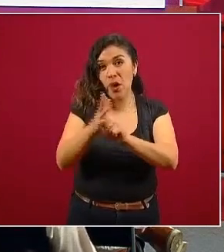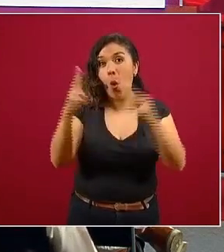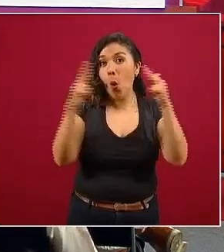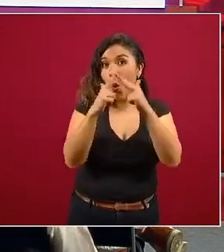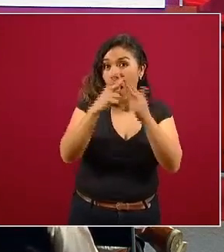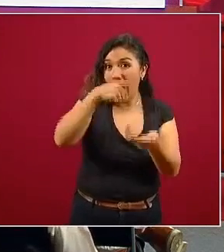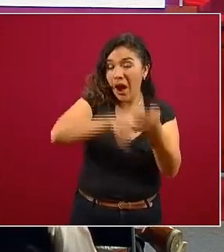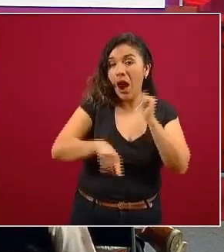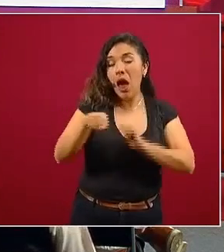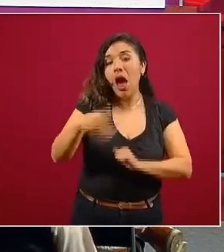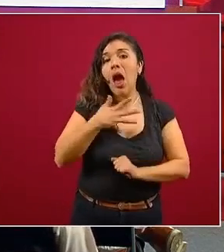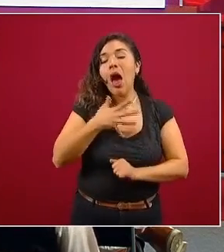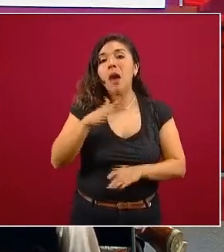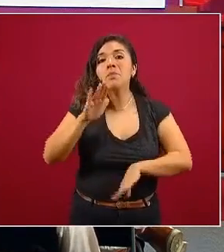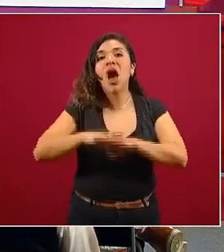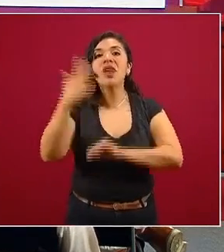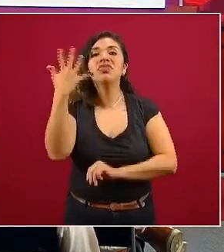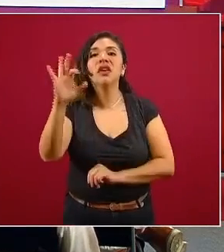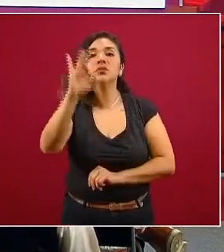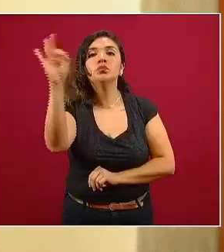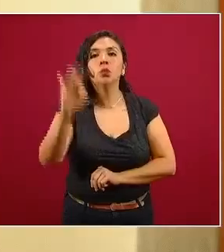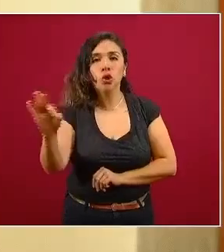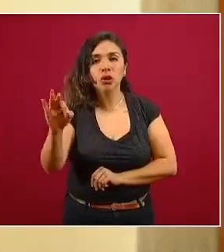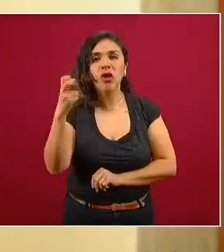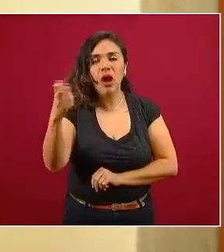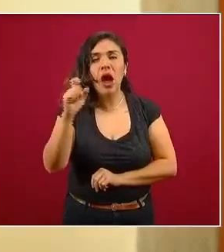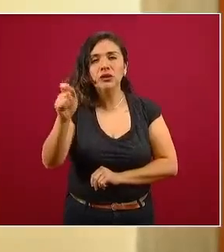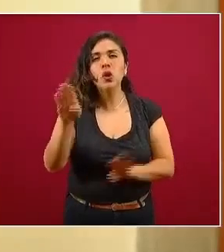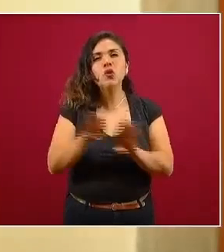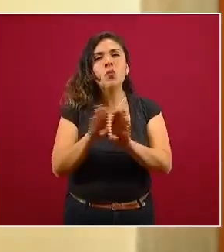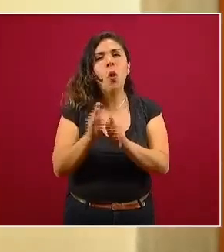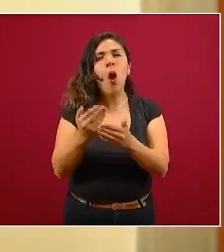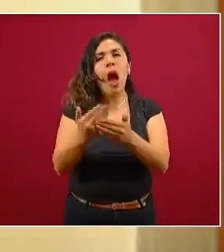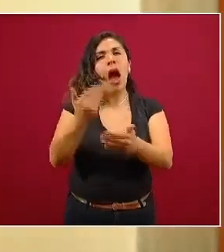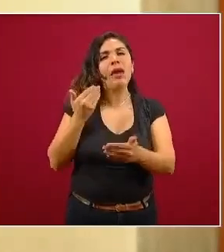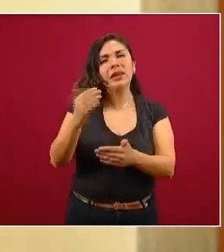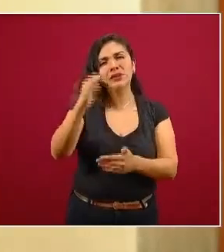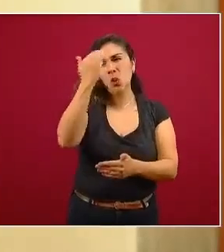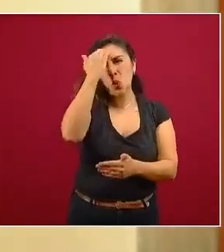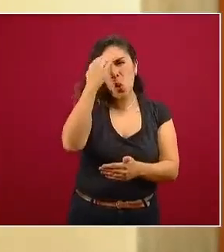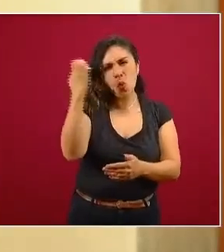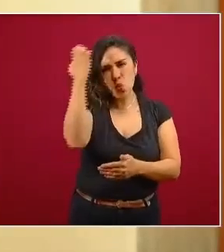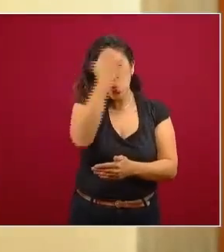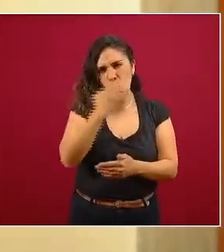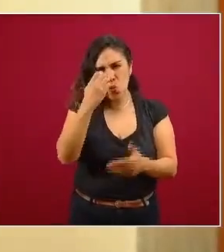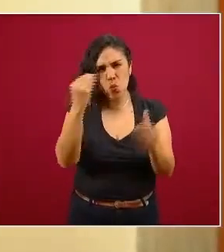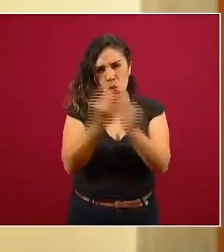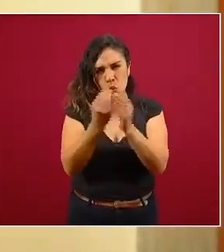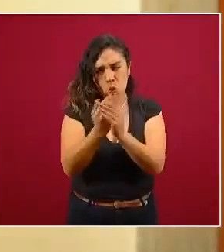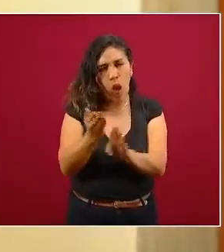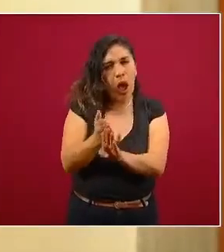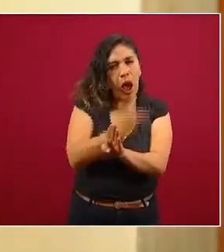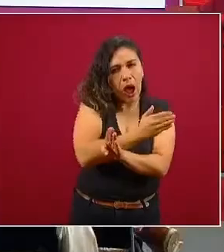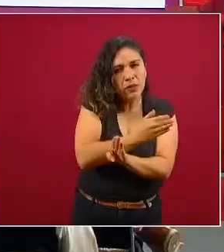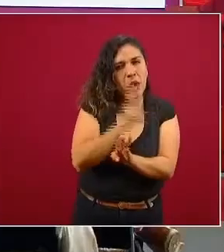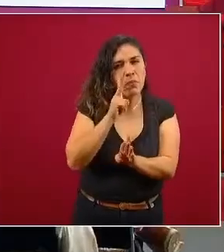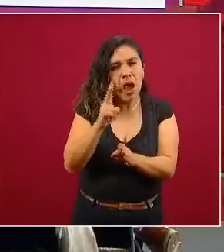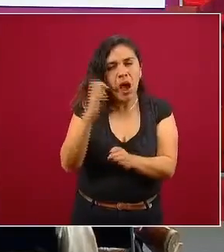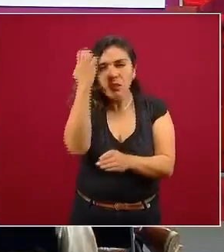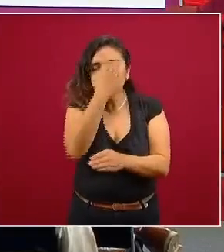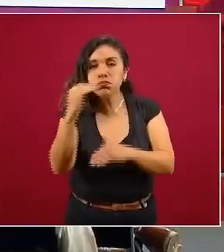una ganancia de 10%, es decir, lo que sabían antes de tomar el curso aumentó en